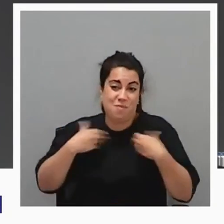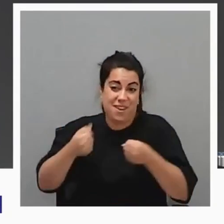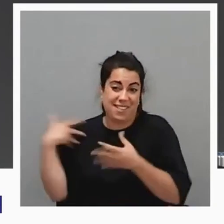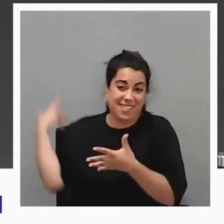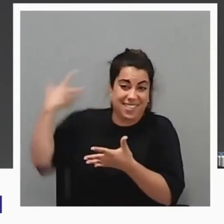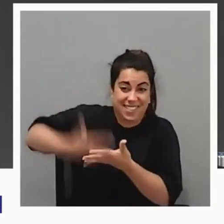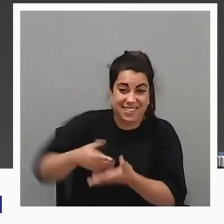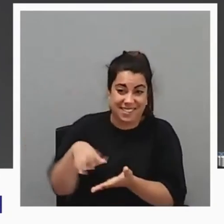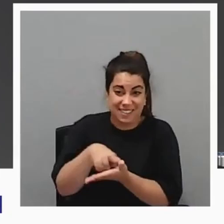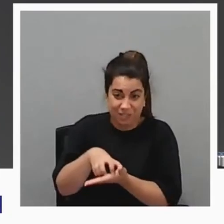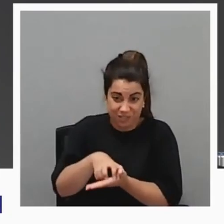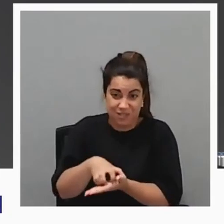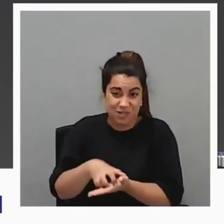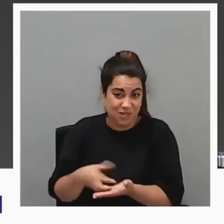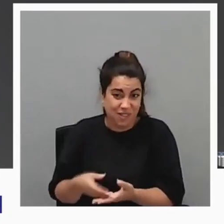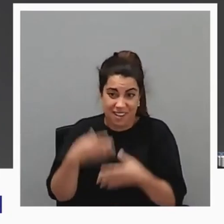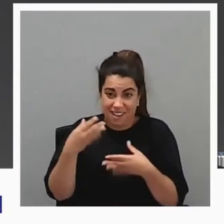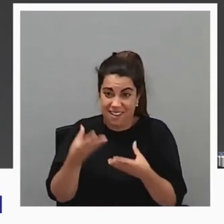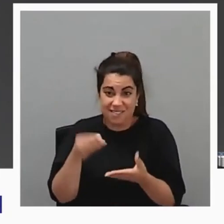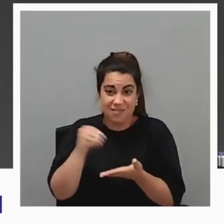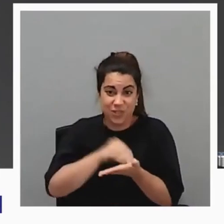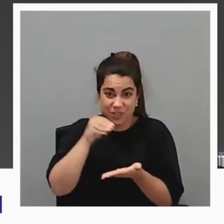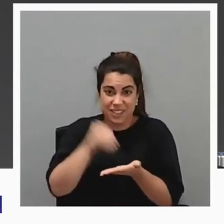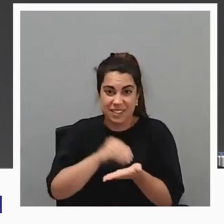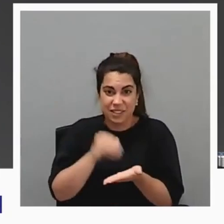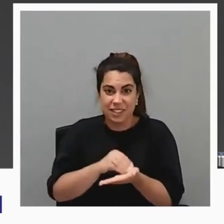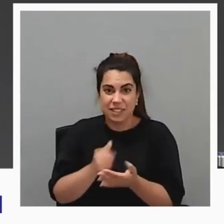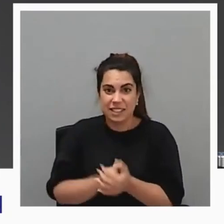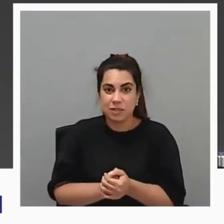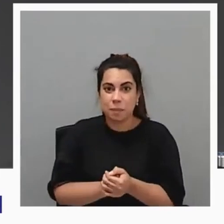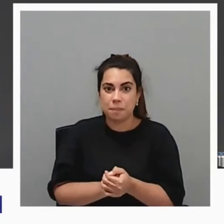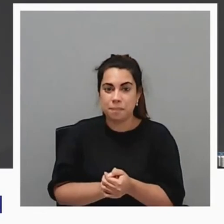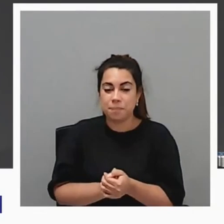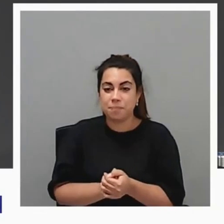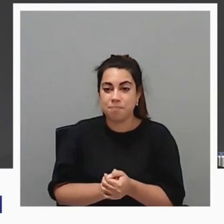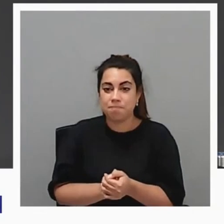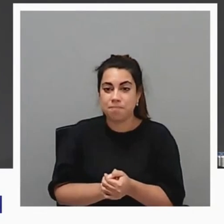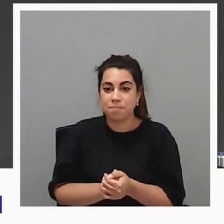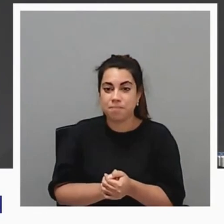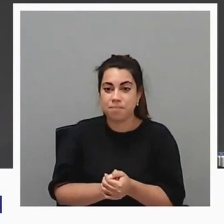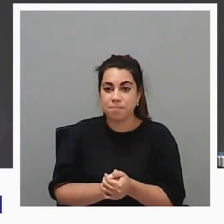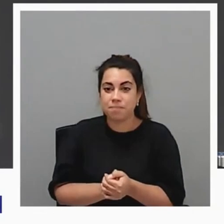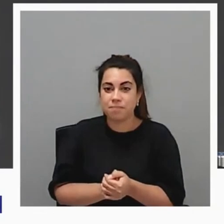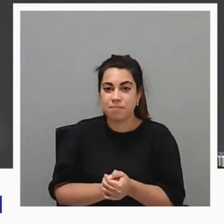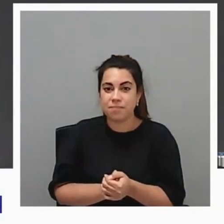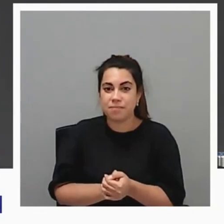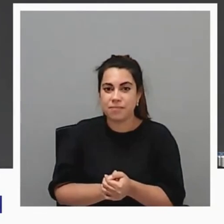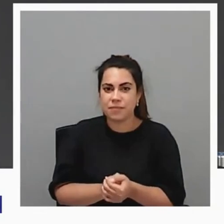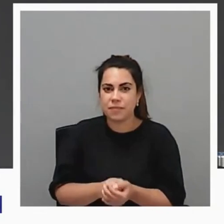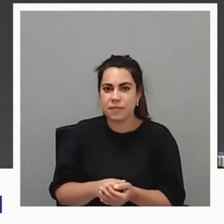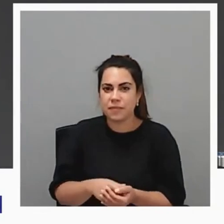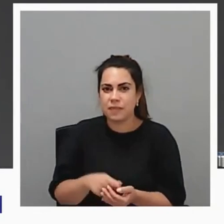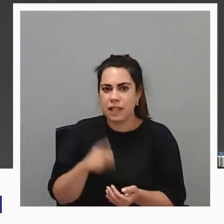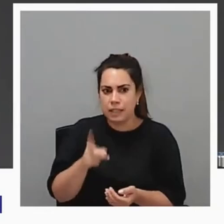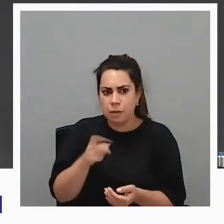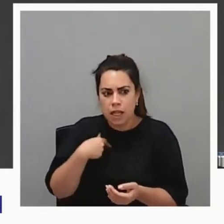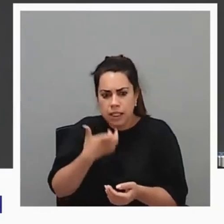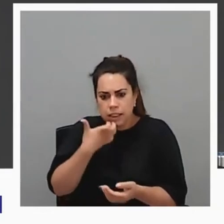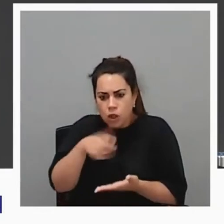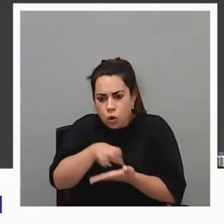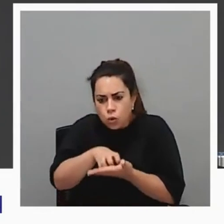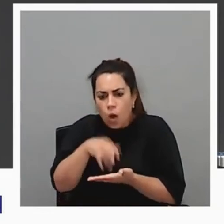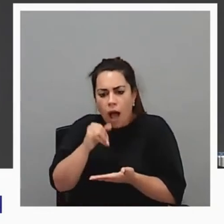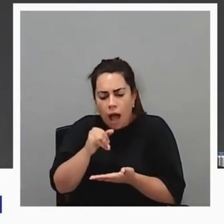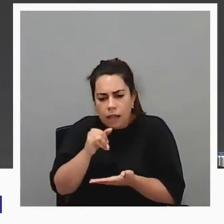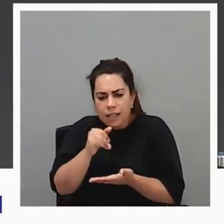añitos de AUPA. No sé si esto lo que hace es precisamente provoca el que aumente el